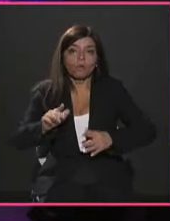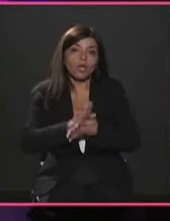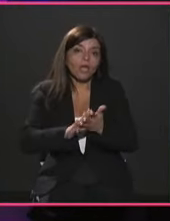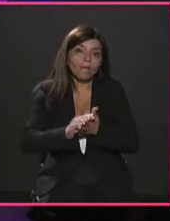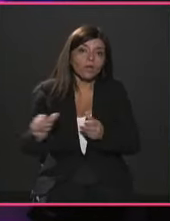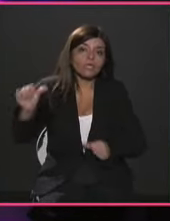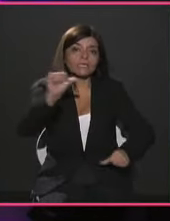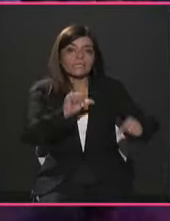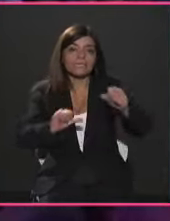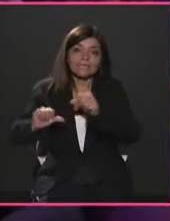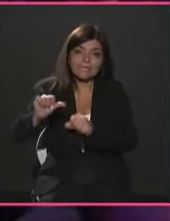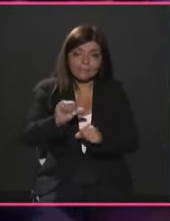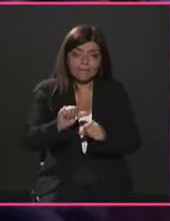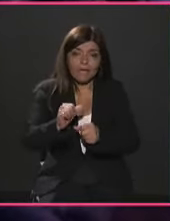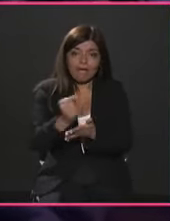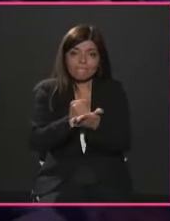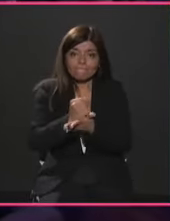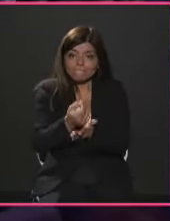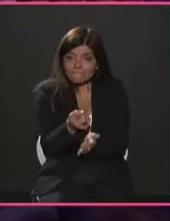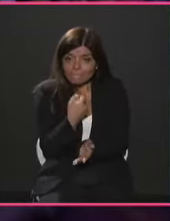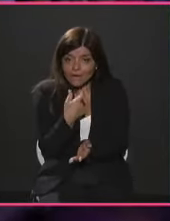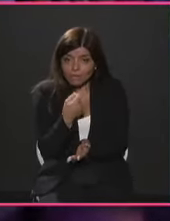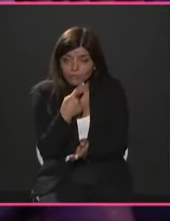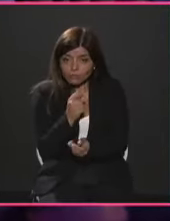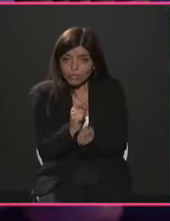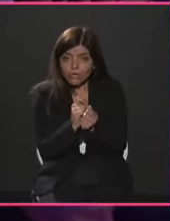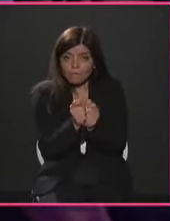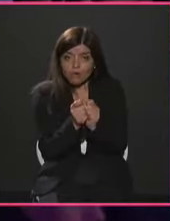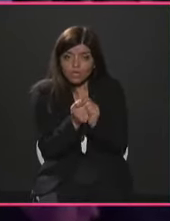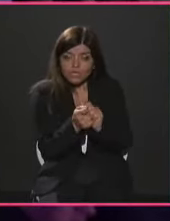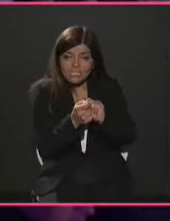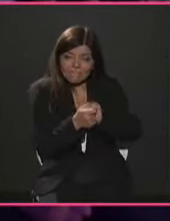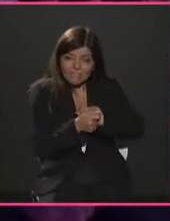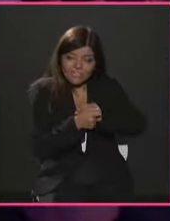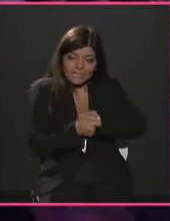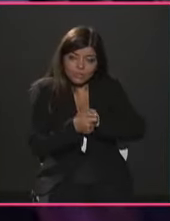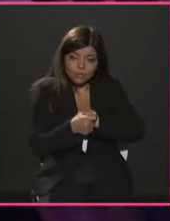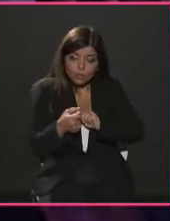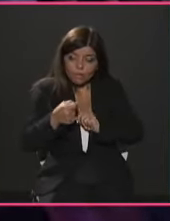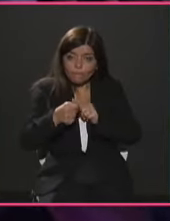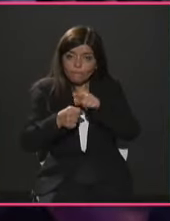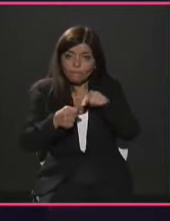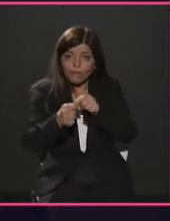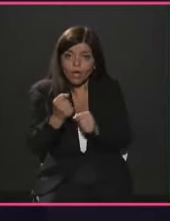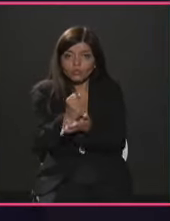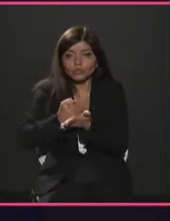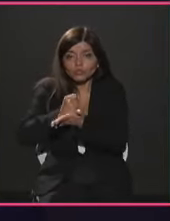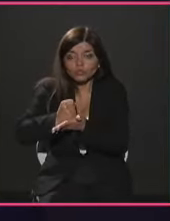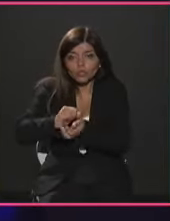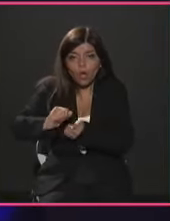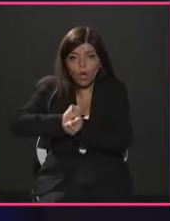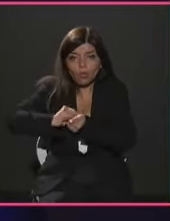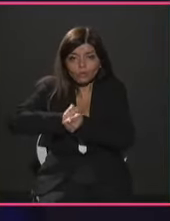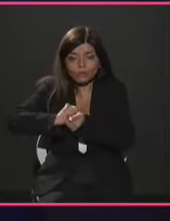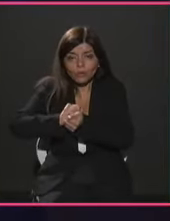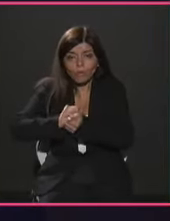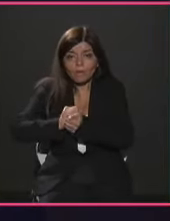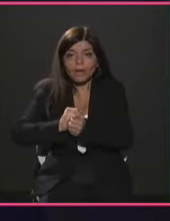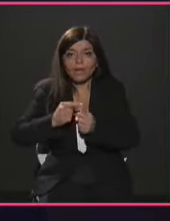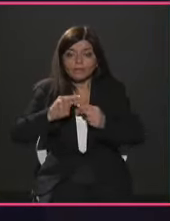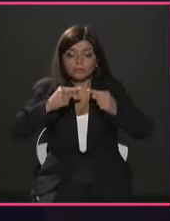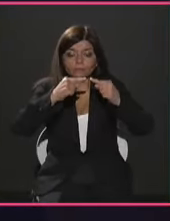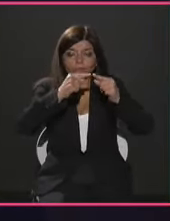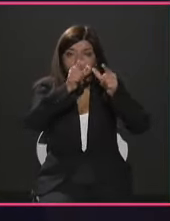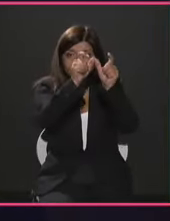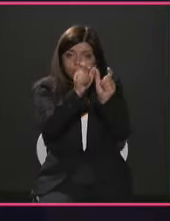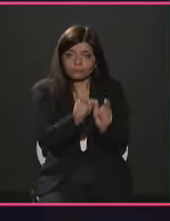orgánica y de química farmacéutica empiecen a hacer modificaciones en la estructura química de este compuesto de landrina para aumentar la brecha entre las barras verdes y